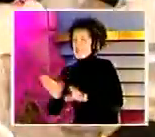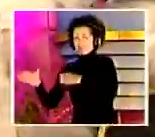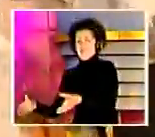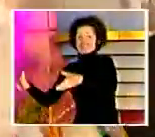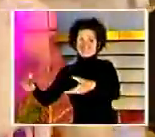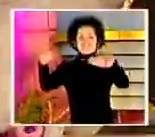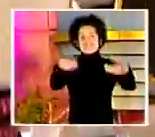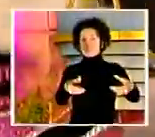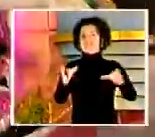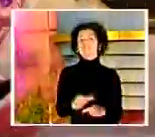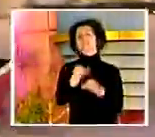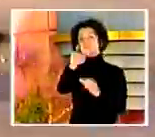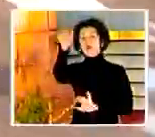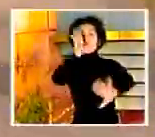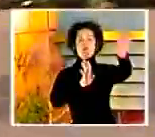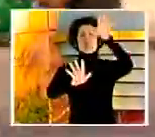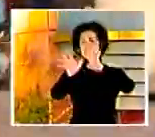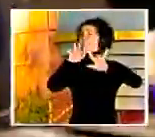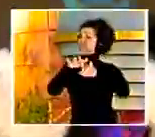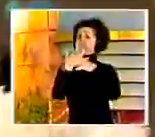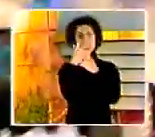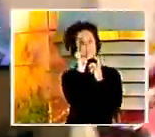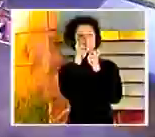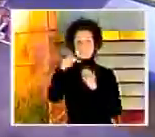salgo de priva que la cosa está jodida.